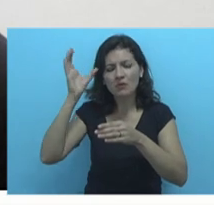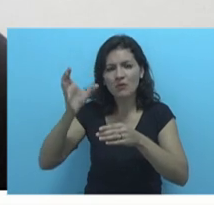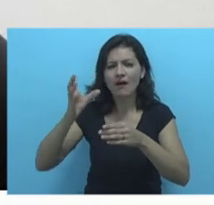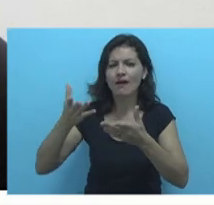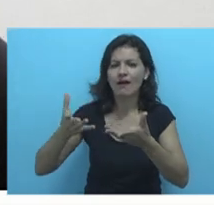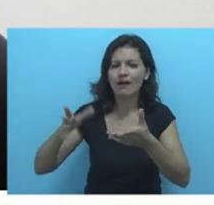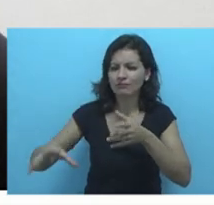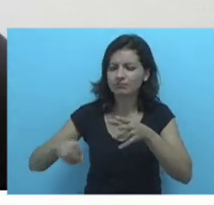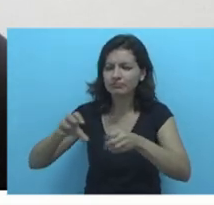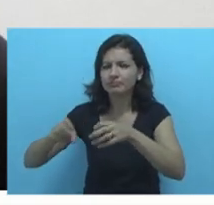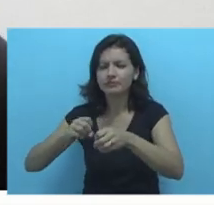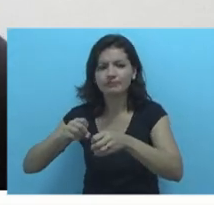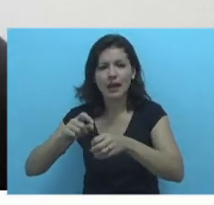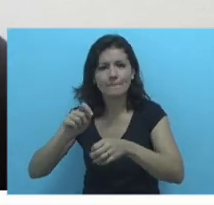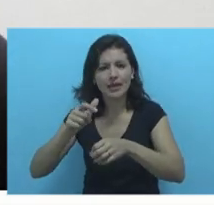¿Qué hizo esta pandemia?